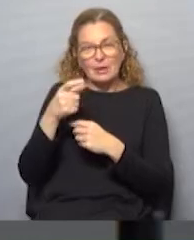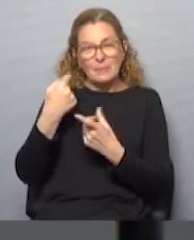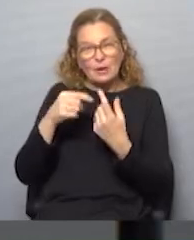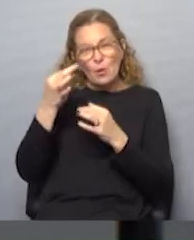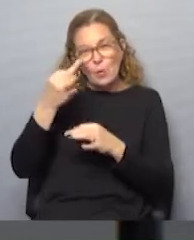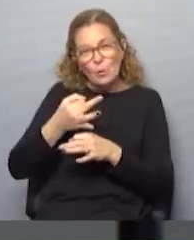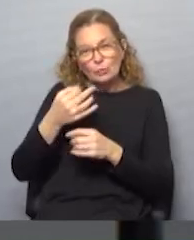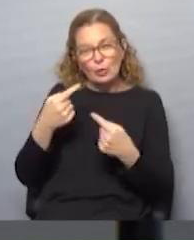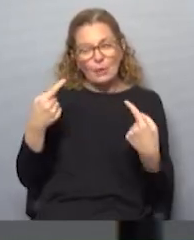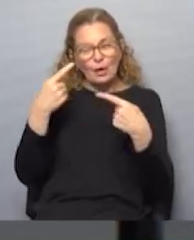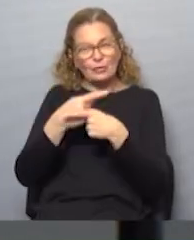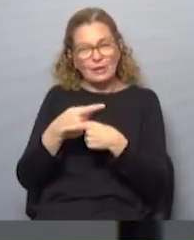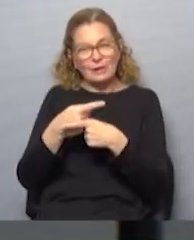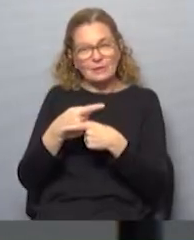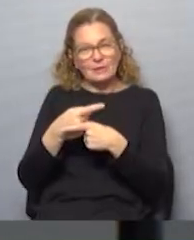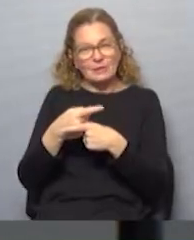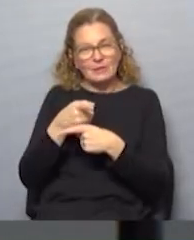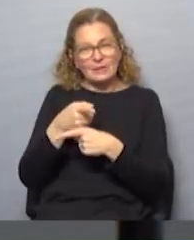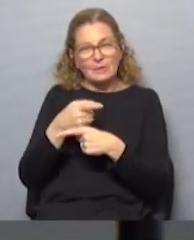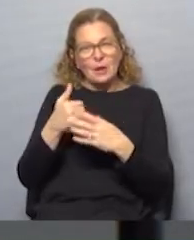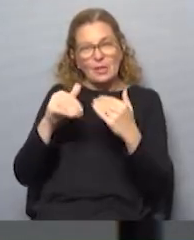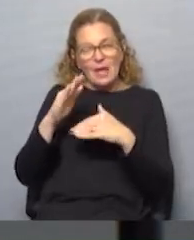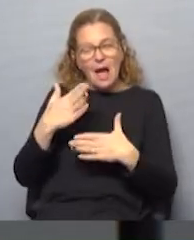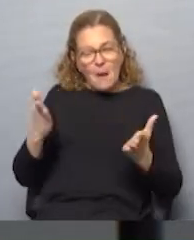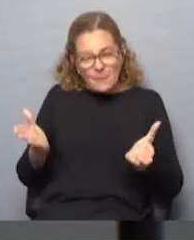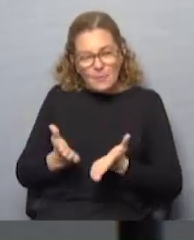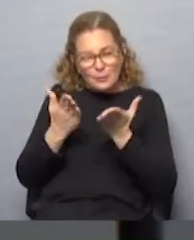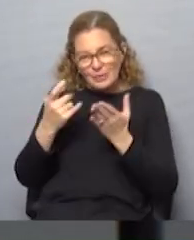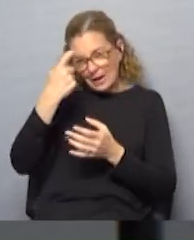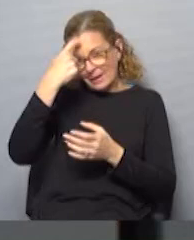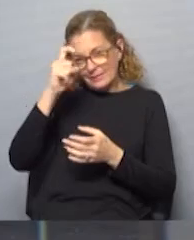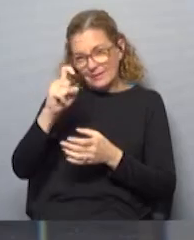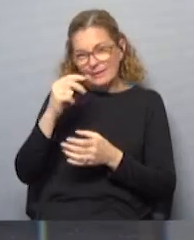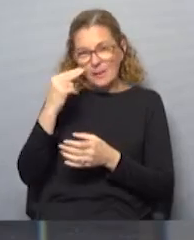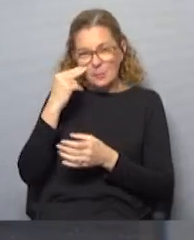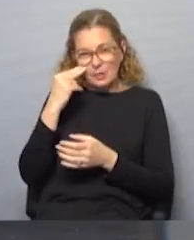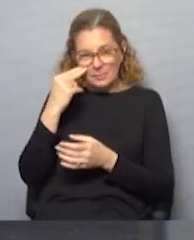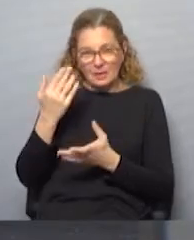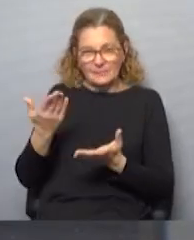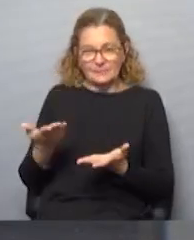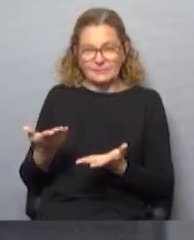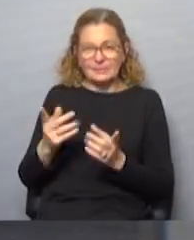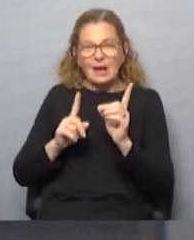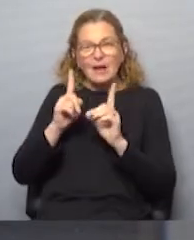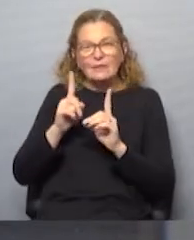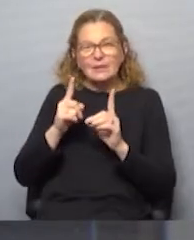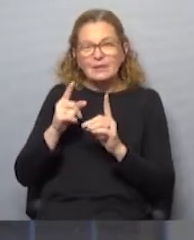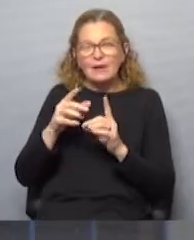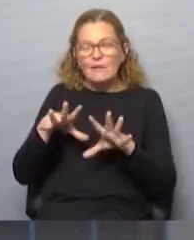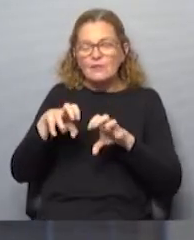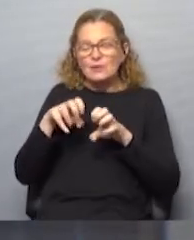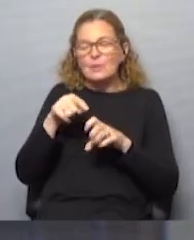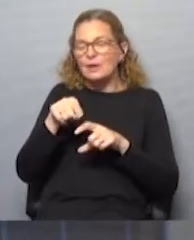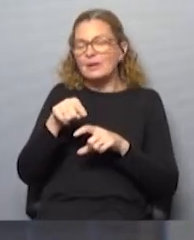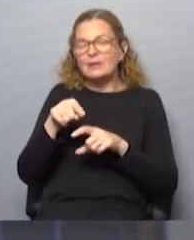justamente es lo contrario hay que valorar más e impulsar más a la ciencia en momentos de crisis si a veces vivimos en esa